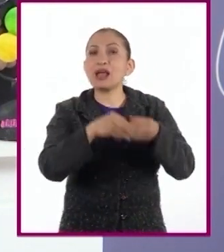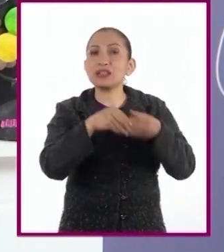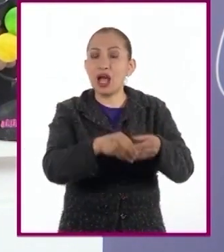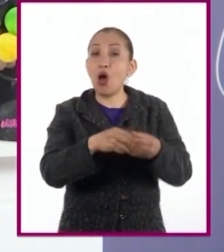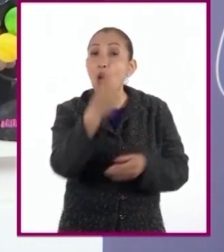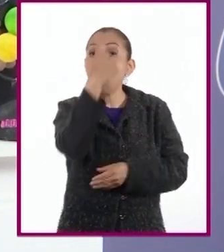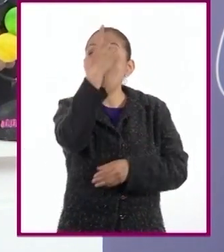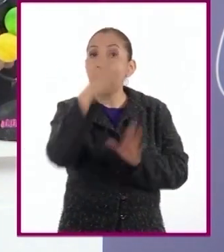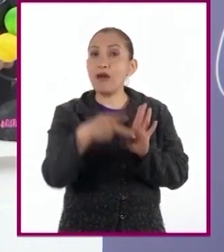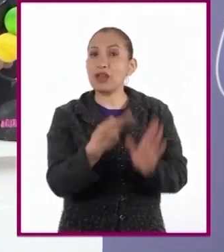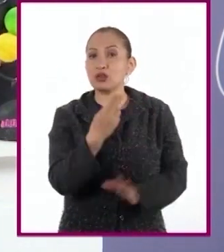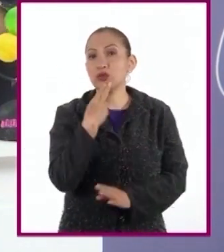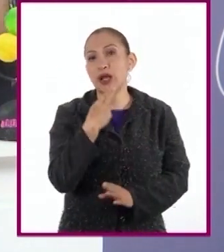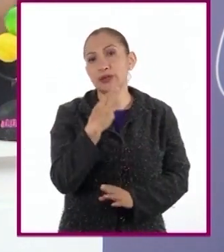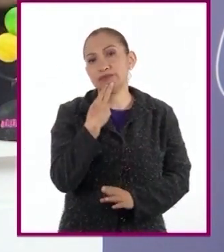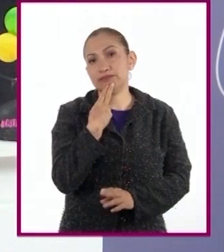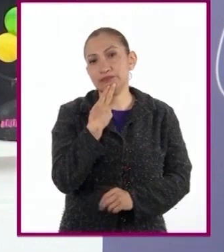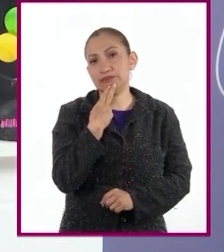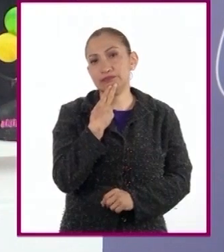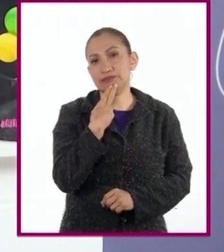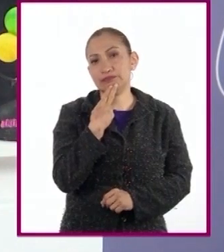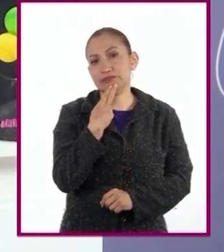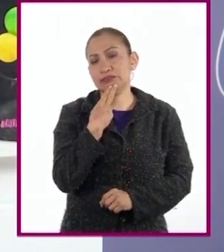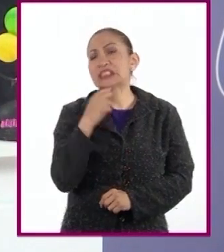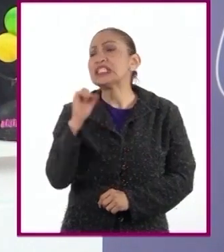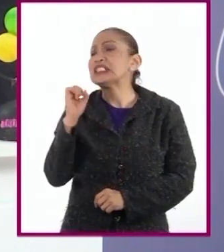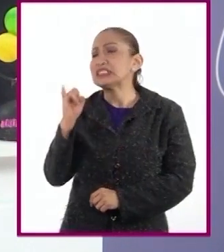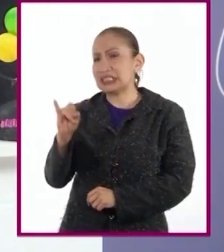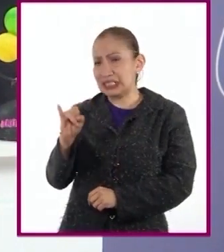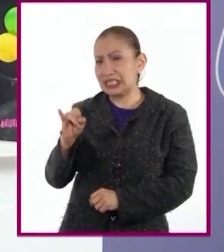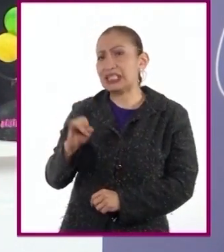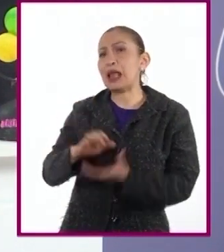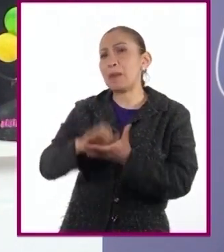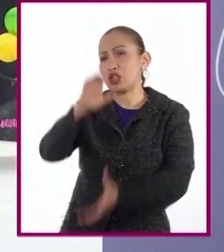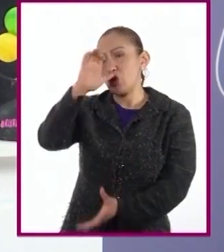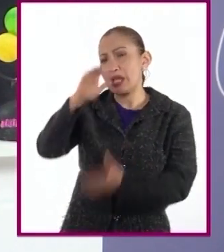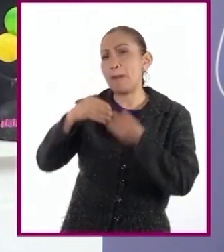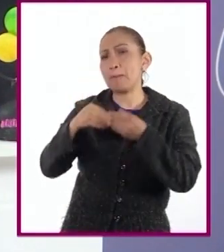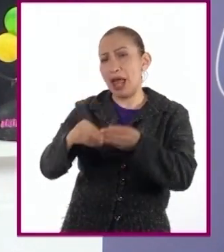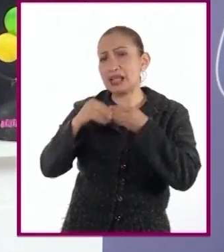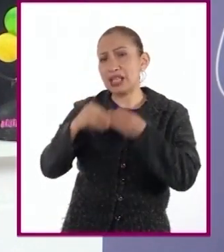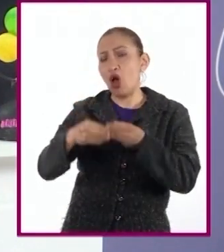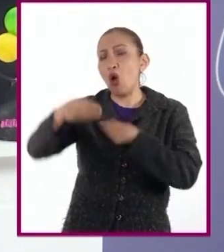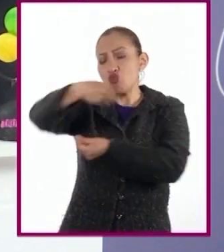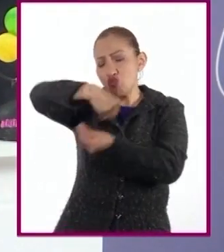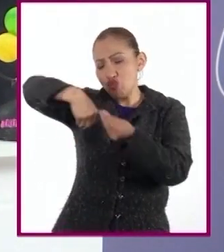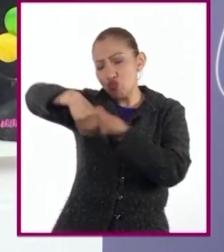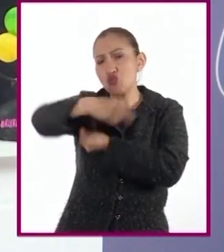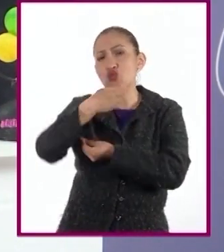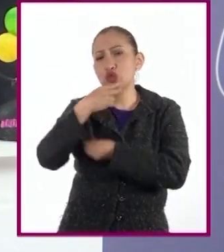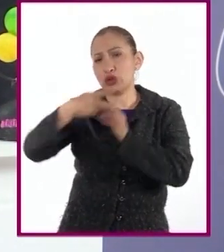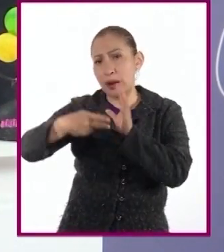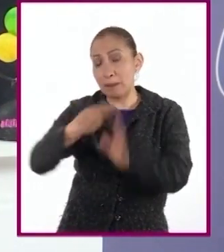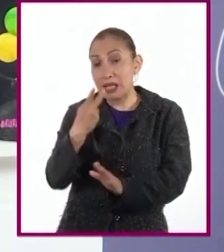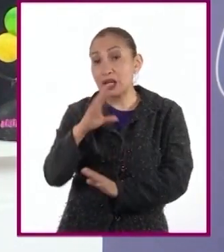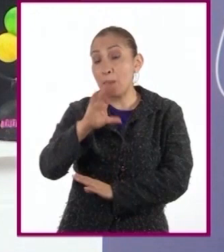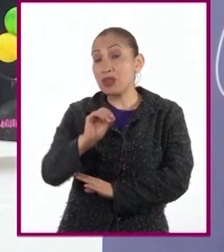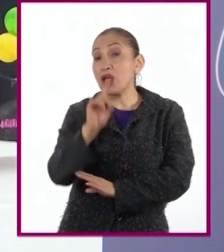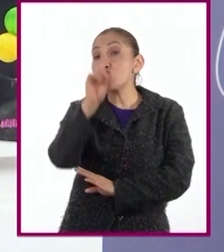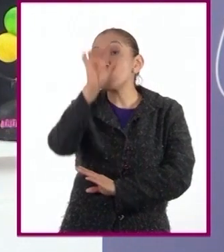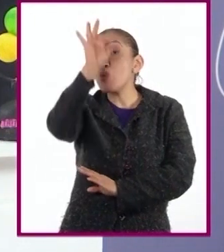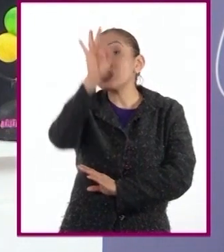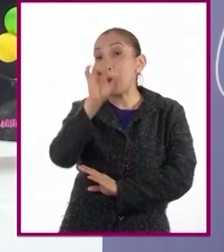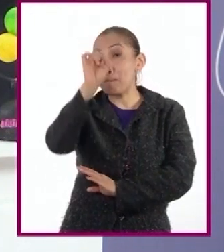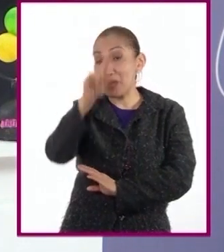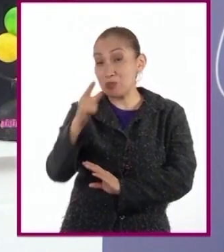plásticos de un solo uso. Aunque una parte de los plásticos que producimos se recicla, el 91%